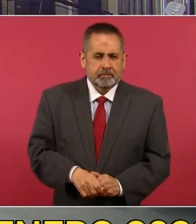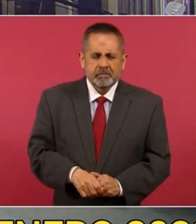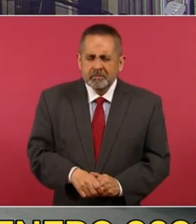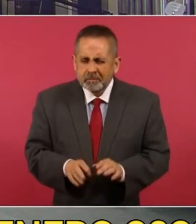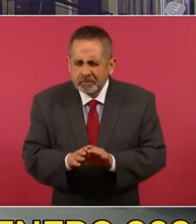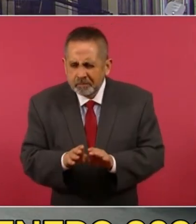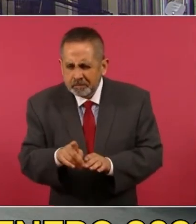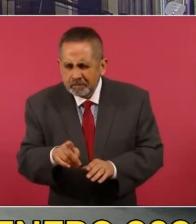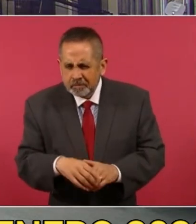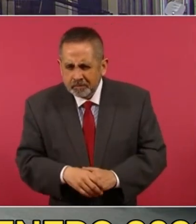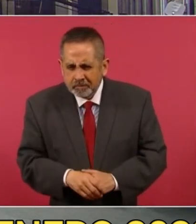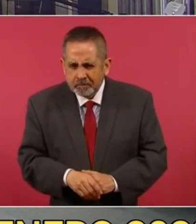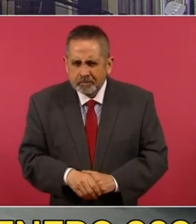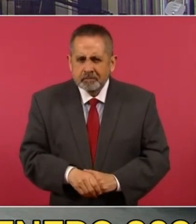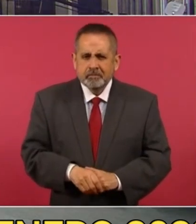¿Cómo?